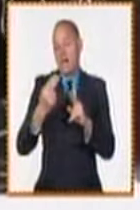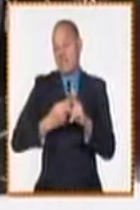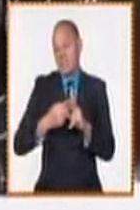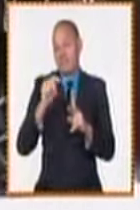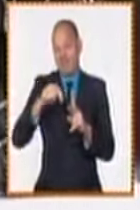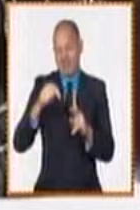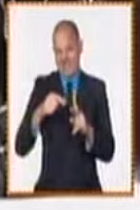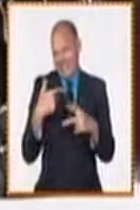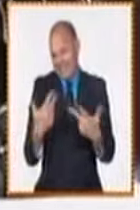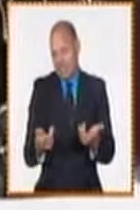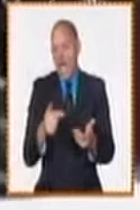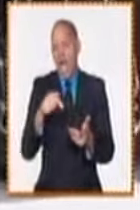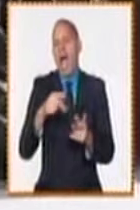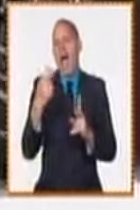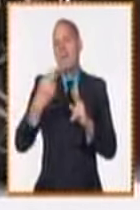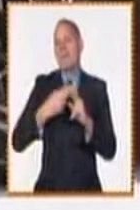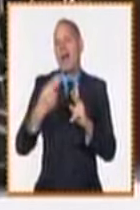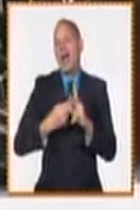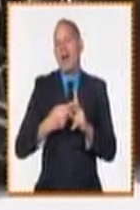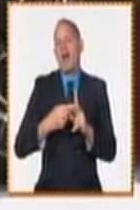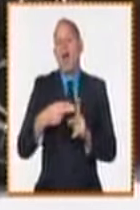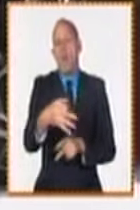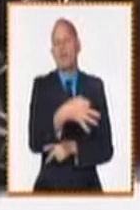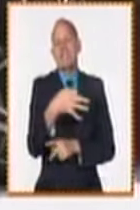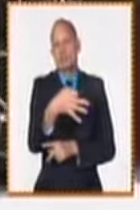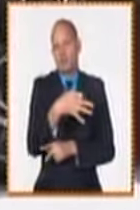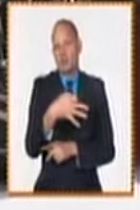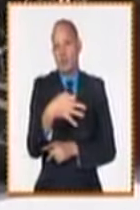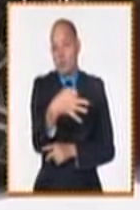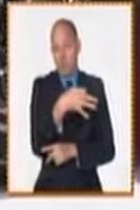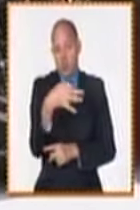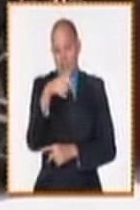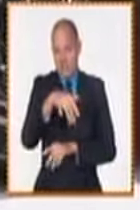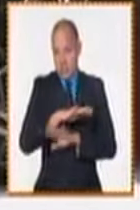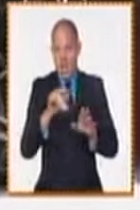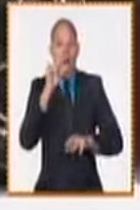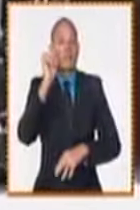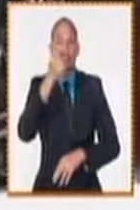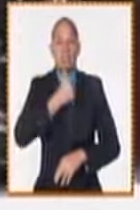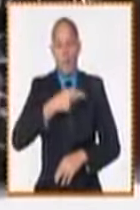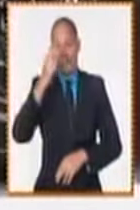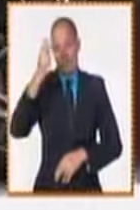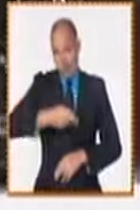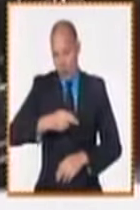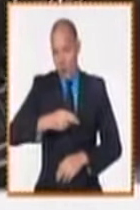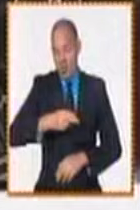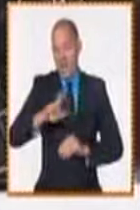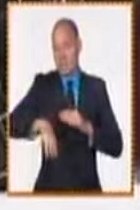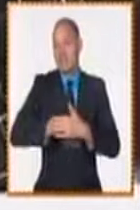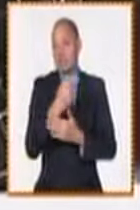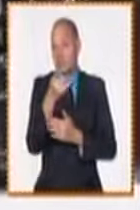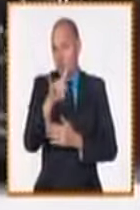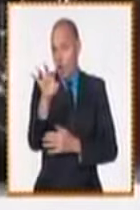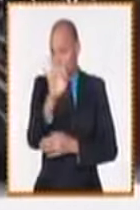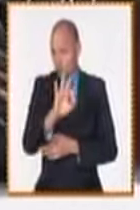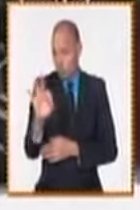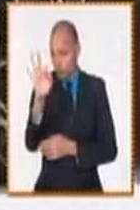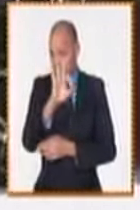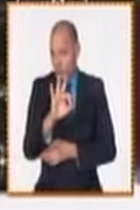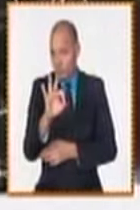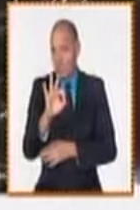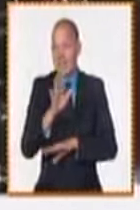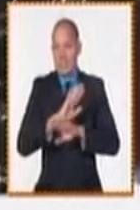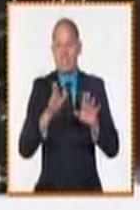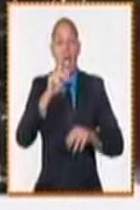gobierno municipal de Bayamo, formado por decreto de Céspedes en medio de la batalla de Bayamo el 19 de octubre, donde